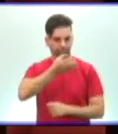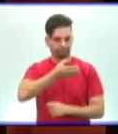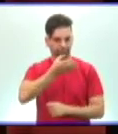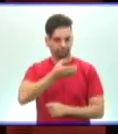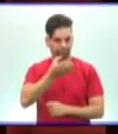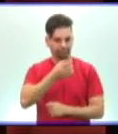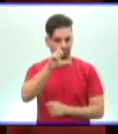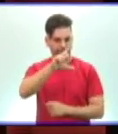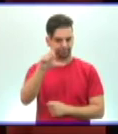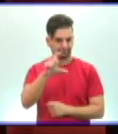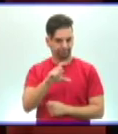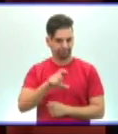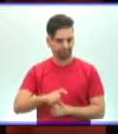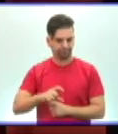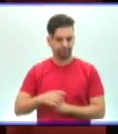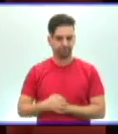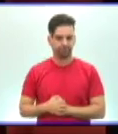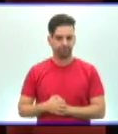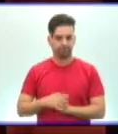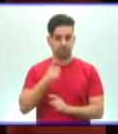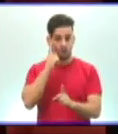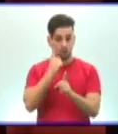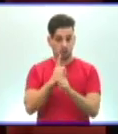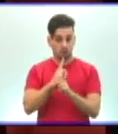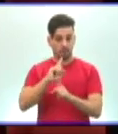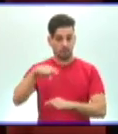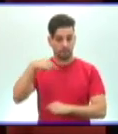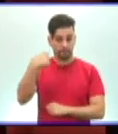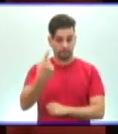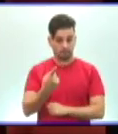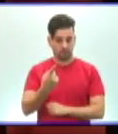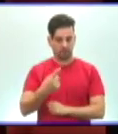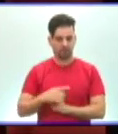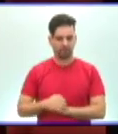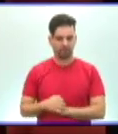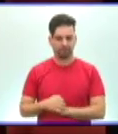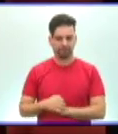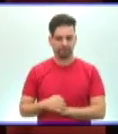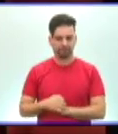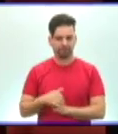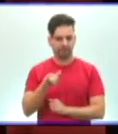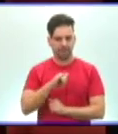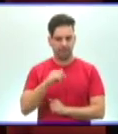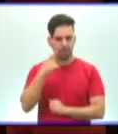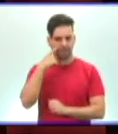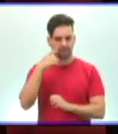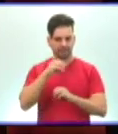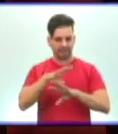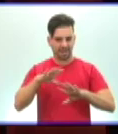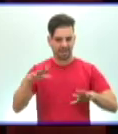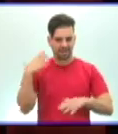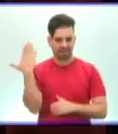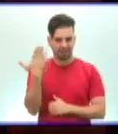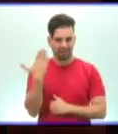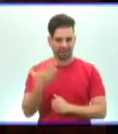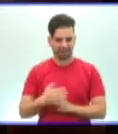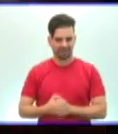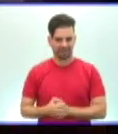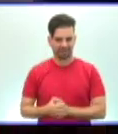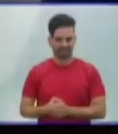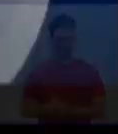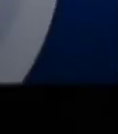asignatura hasta el momento. Nos vemos entonces en un próximo encuentro para seguir hablando de ciencias naturales.